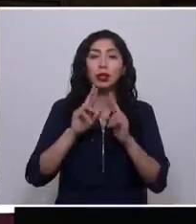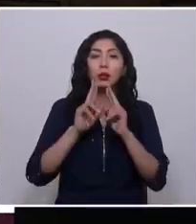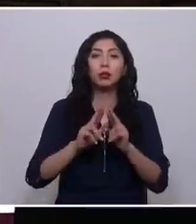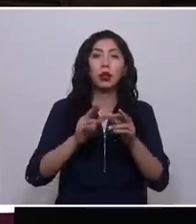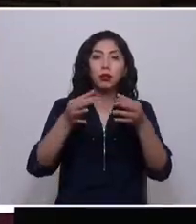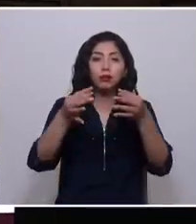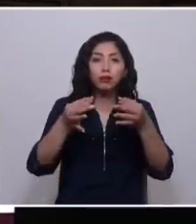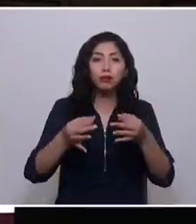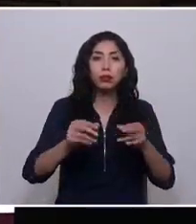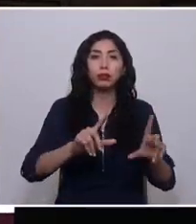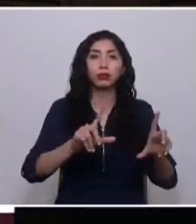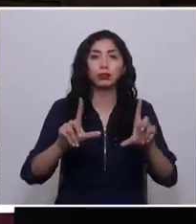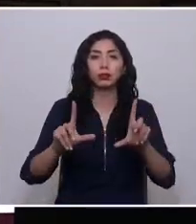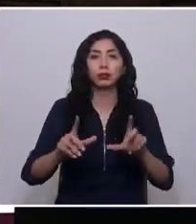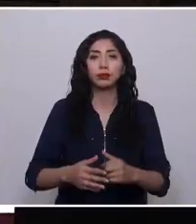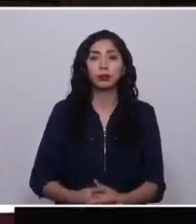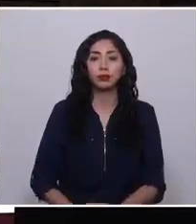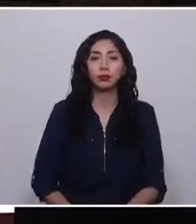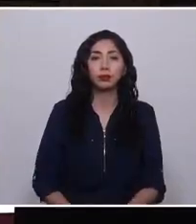resultado de la votación.